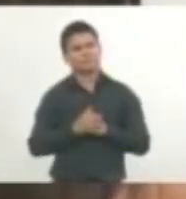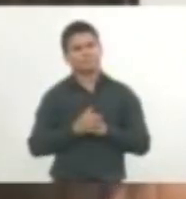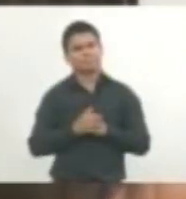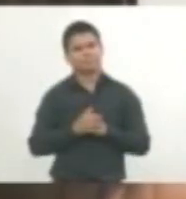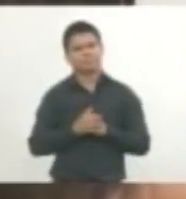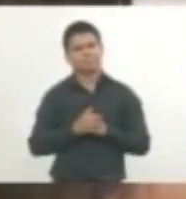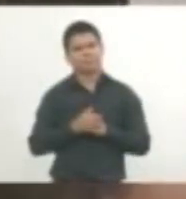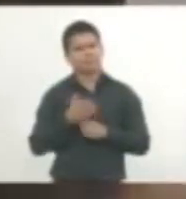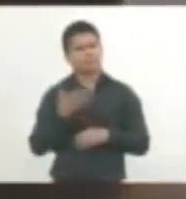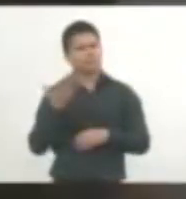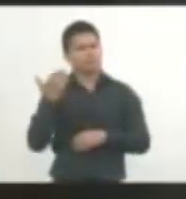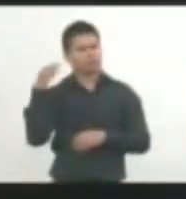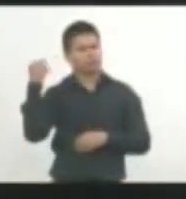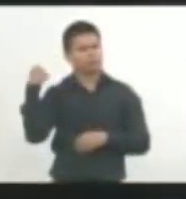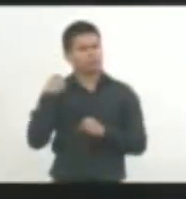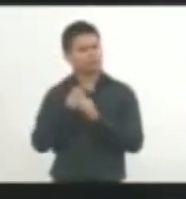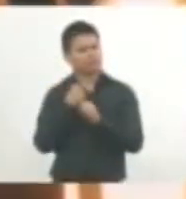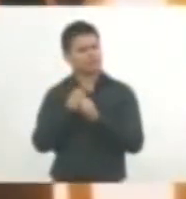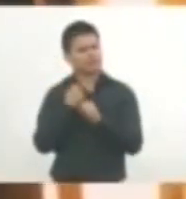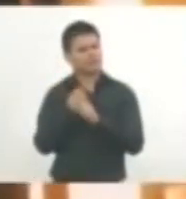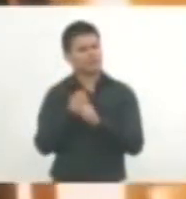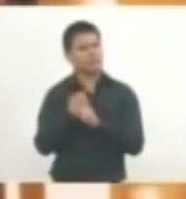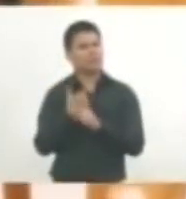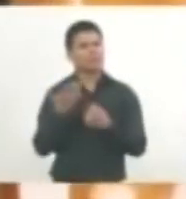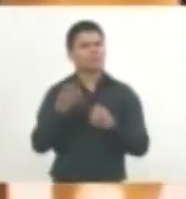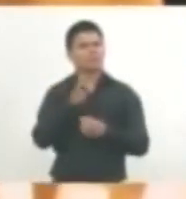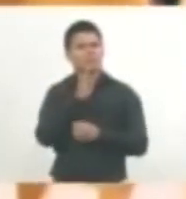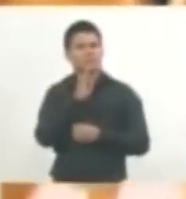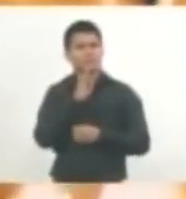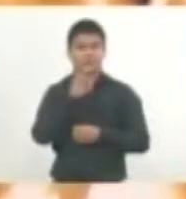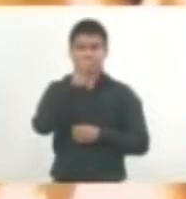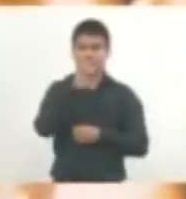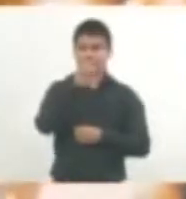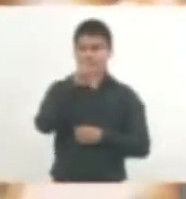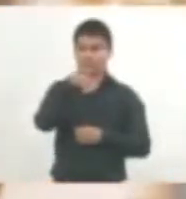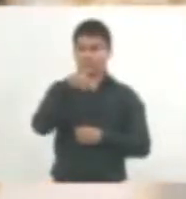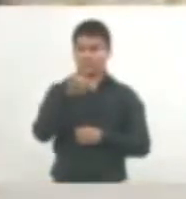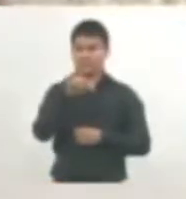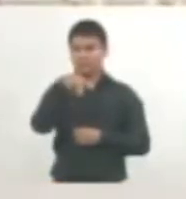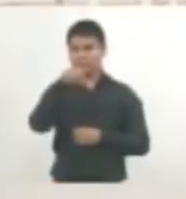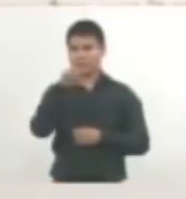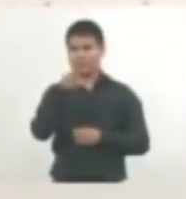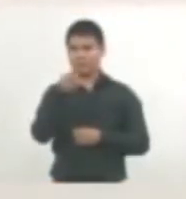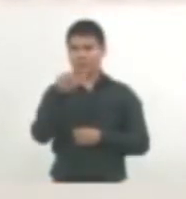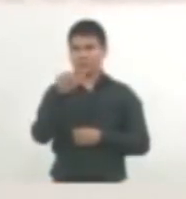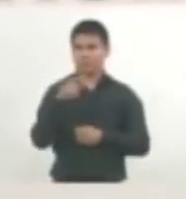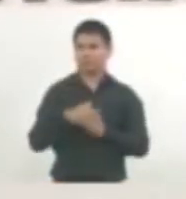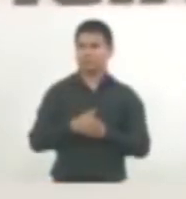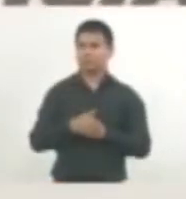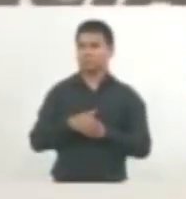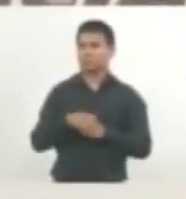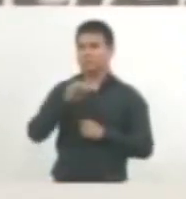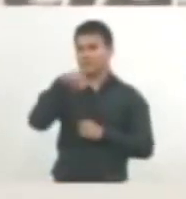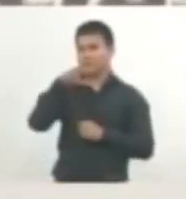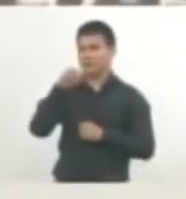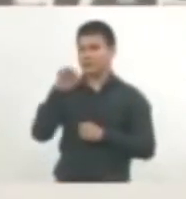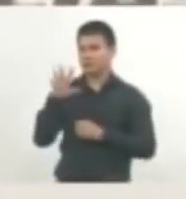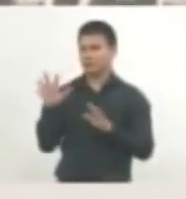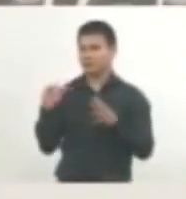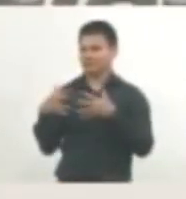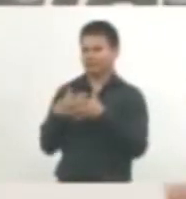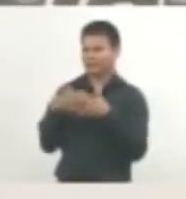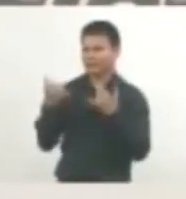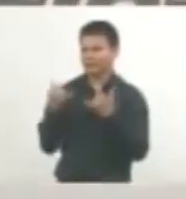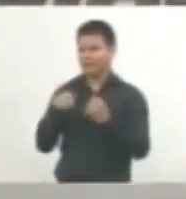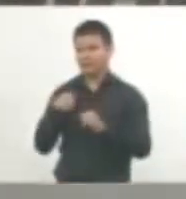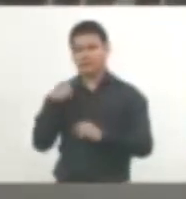a trabajar hace 2 años con mi amigo Dani Mazo y con su equipo Mazo Music, porque mi sueño es